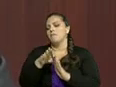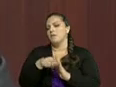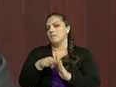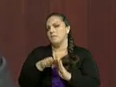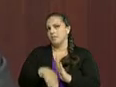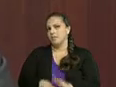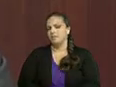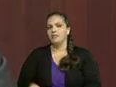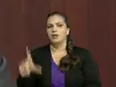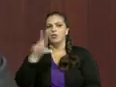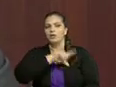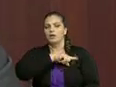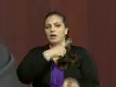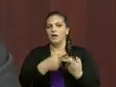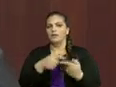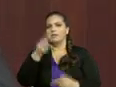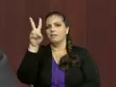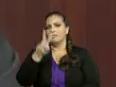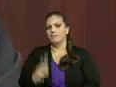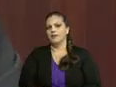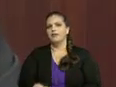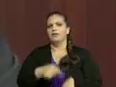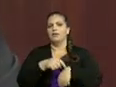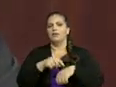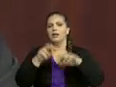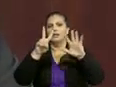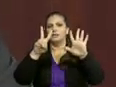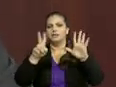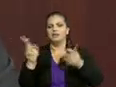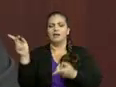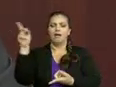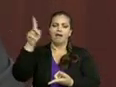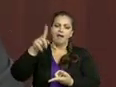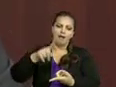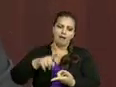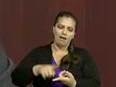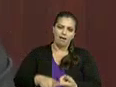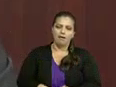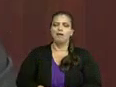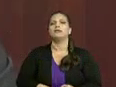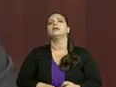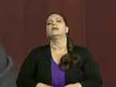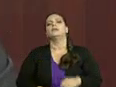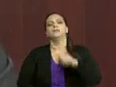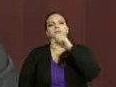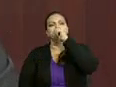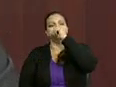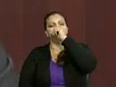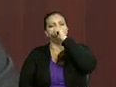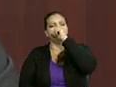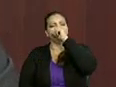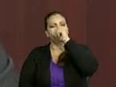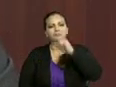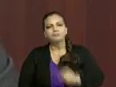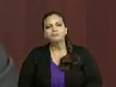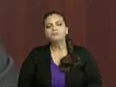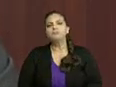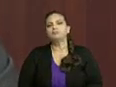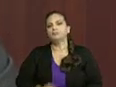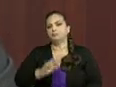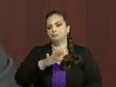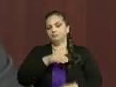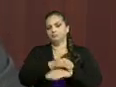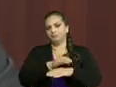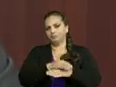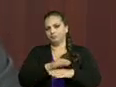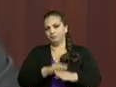viernes, de 8 de la mañana a 5 de la tarde los días sábados y solamente los dos primeros domingos de enero vamos a tener atención de aquí en el Palacio de